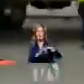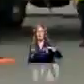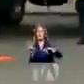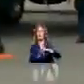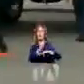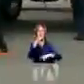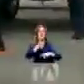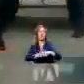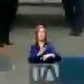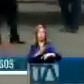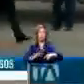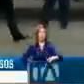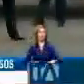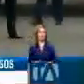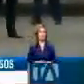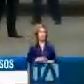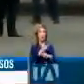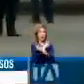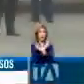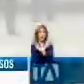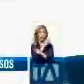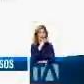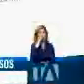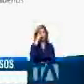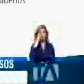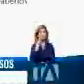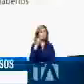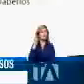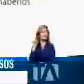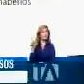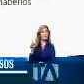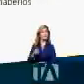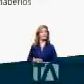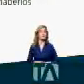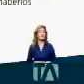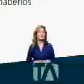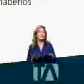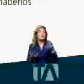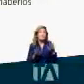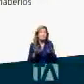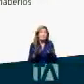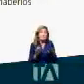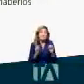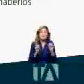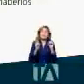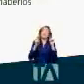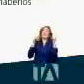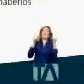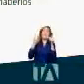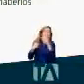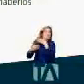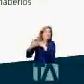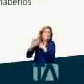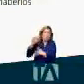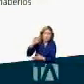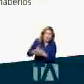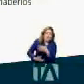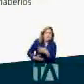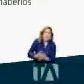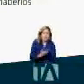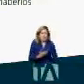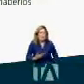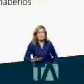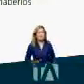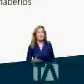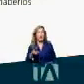los aviones. Rafael Correa reaccionó en Twitter diciendo: "Debe ser algo inédito en la historia glosar a